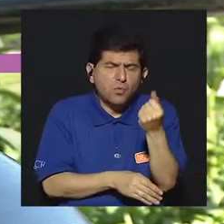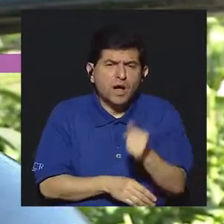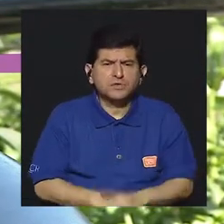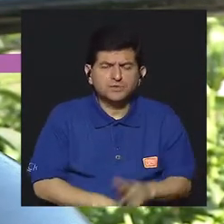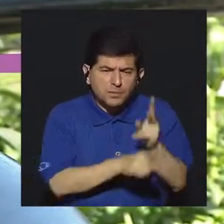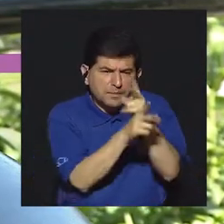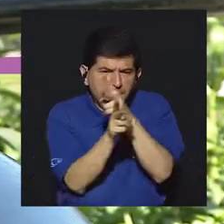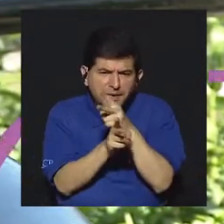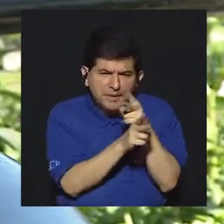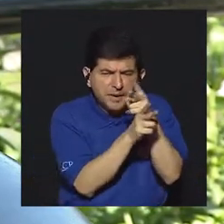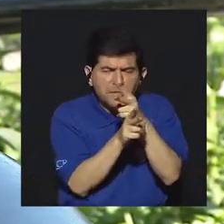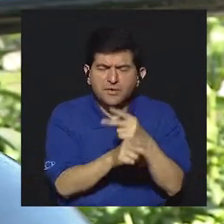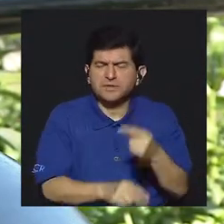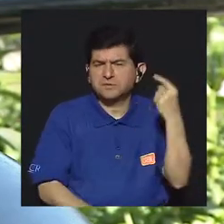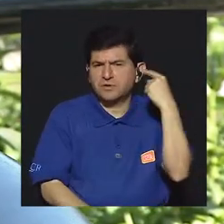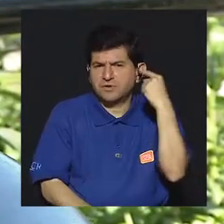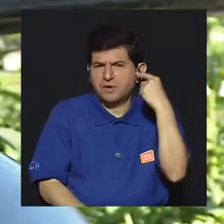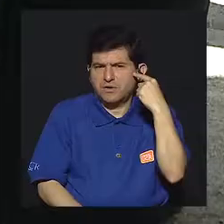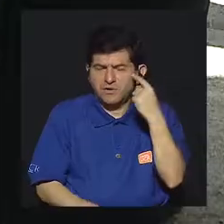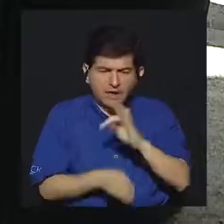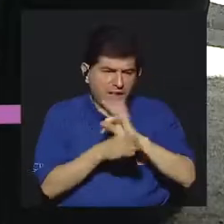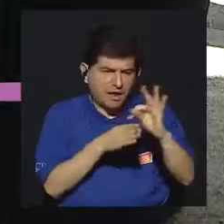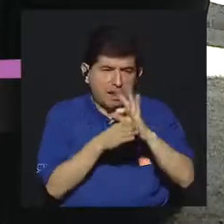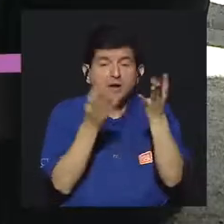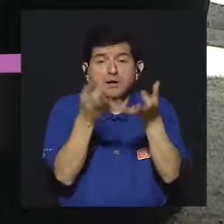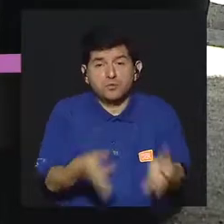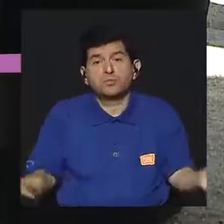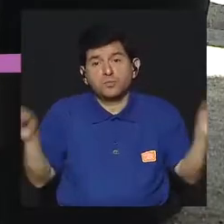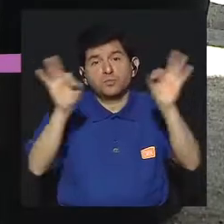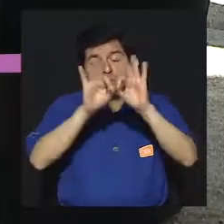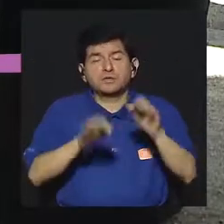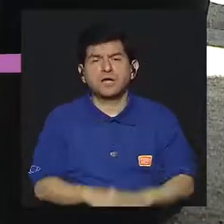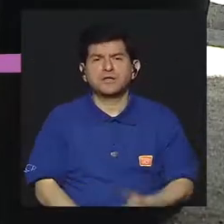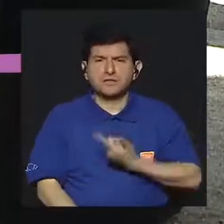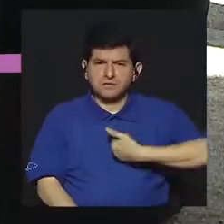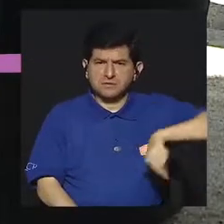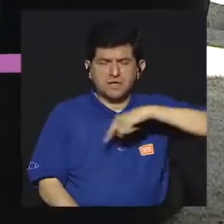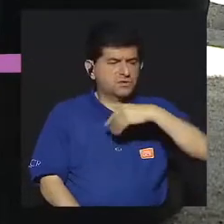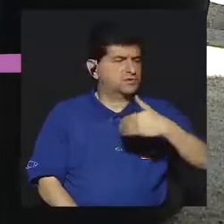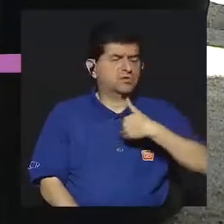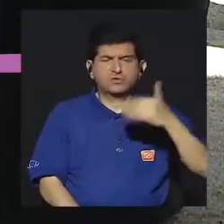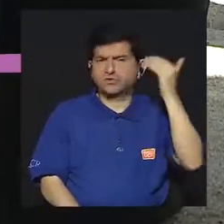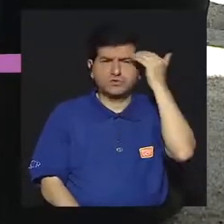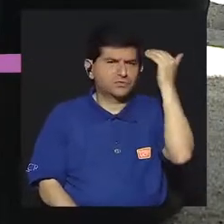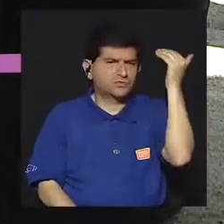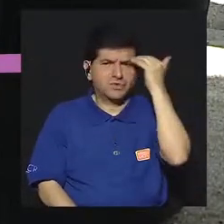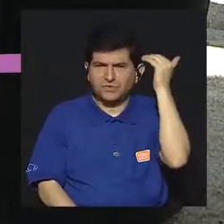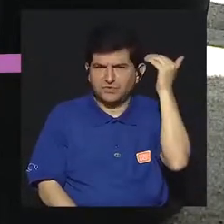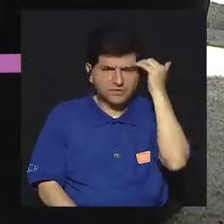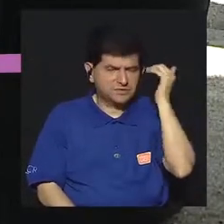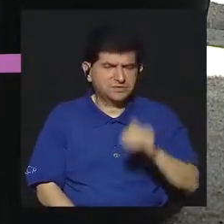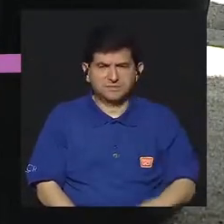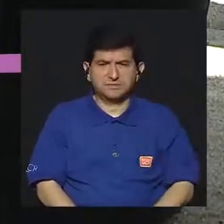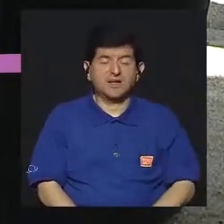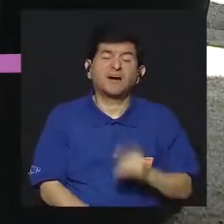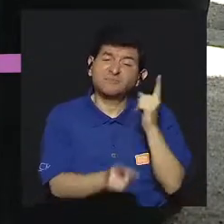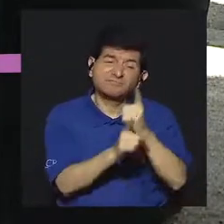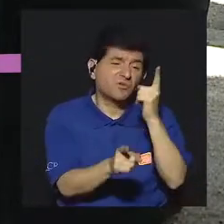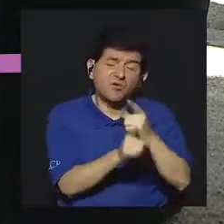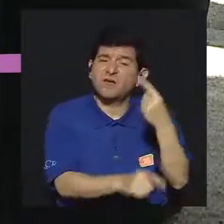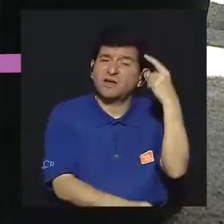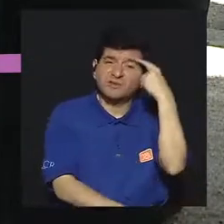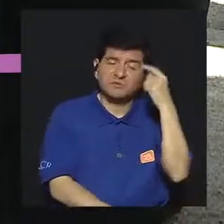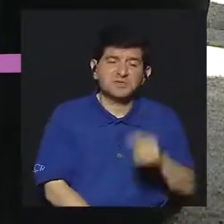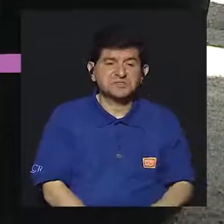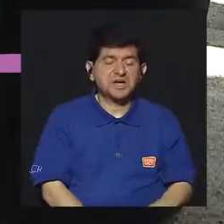para monitorear la audición durante el tratamiento, que eso también es importante. Sí, realmente nosotros no tenemos como conciencia de eso cuando... Exacto, porque